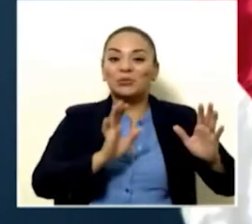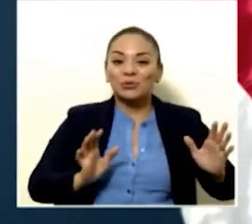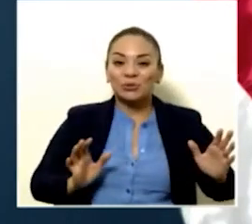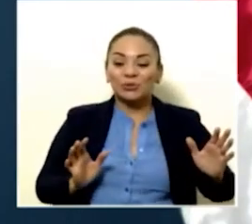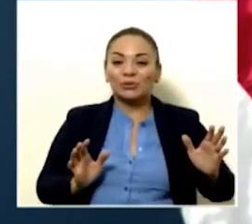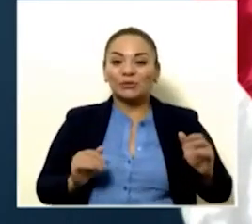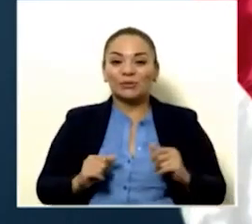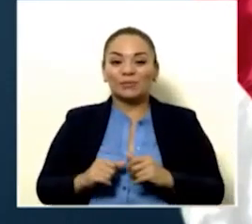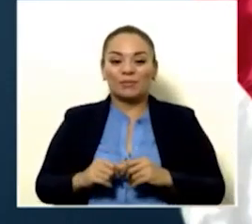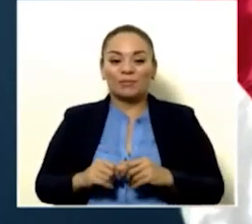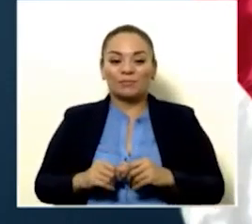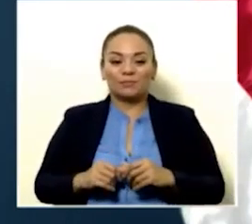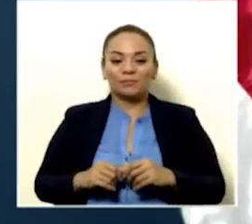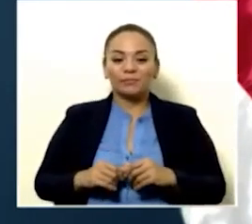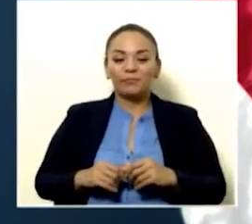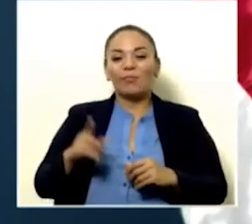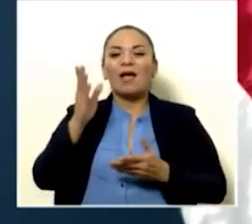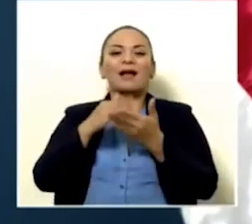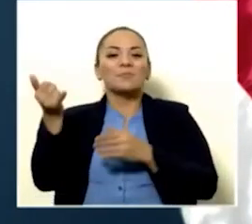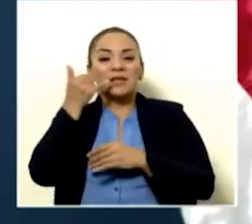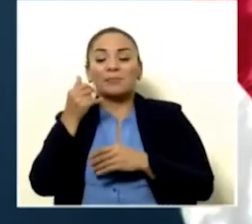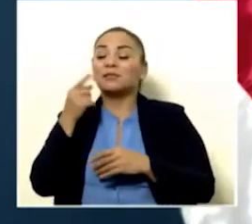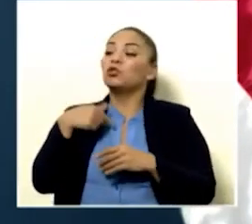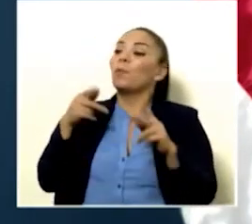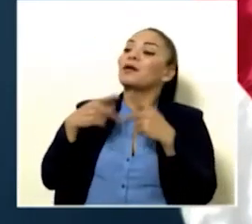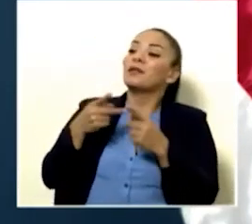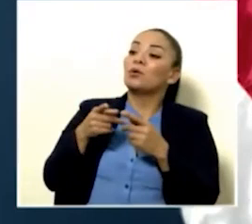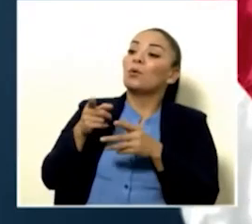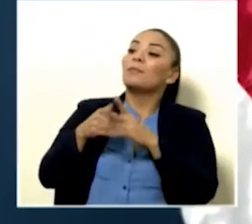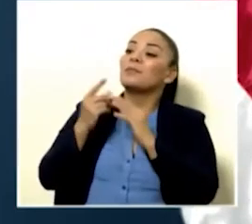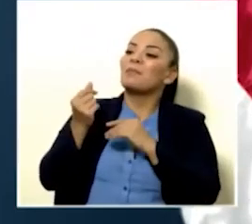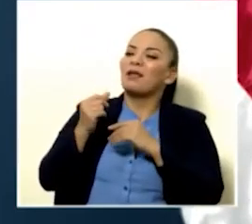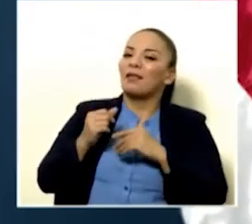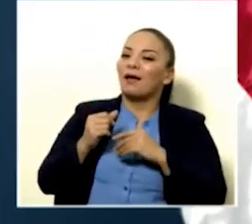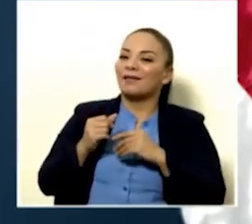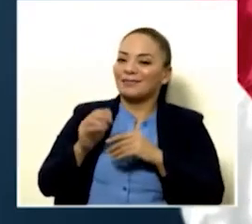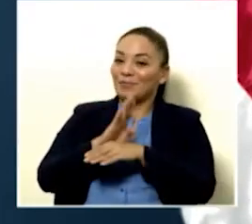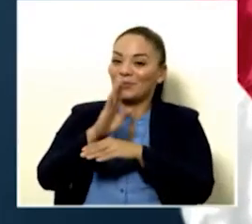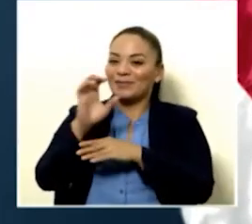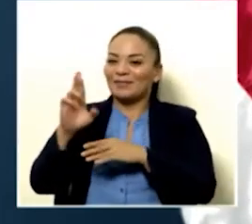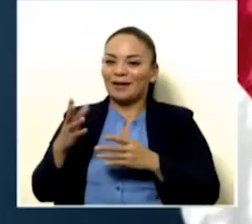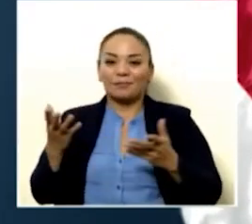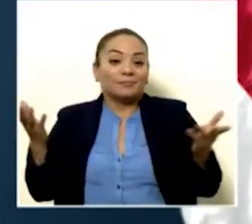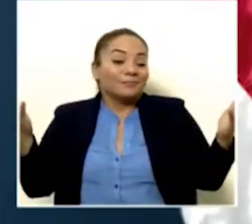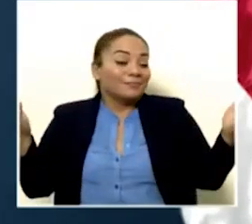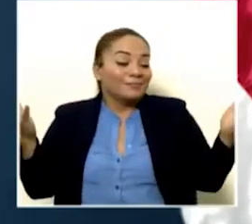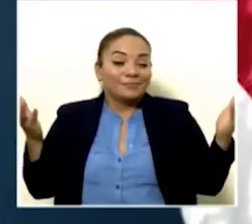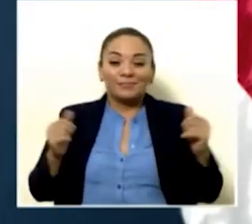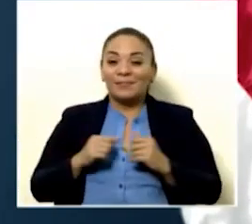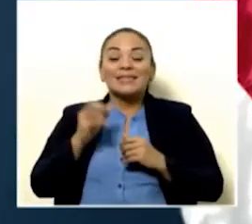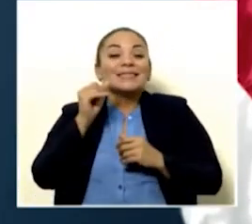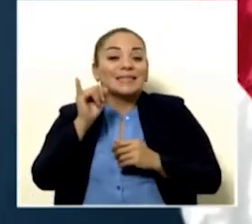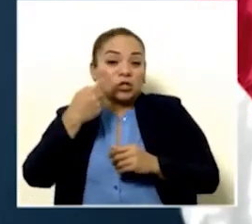dice, mira, soy del partido tal, préstame plata. Y si nosotros